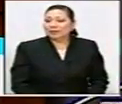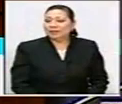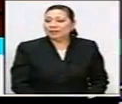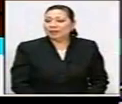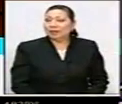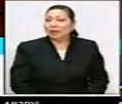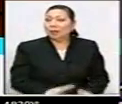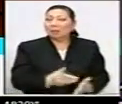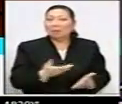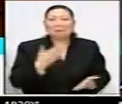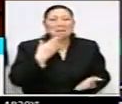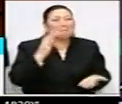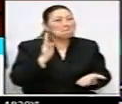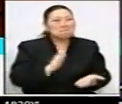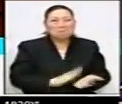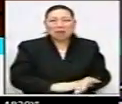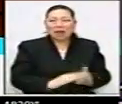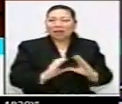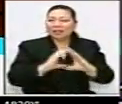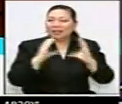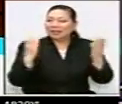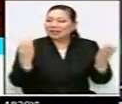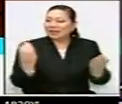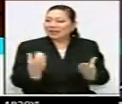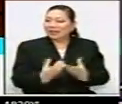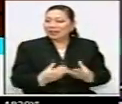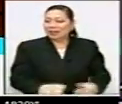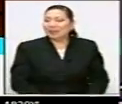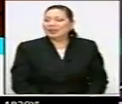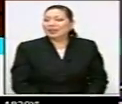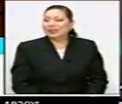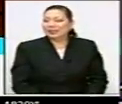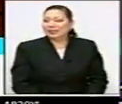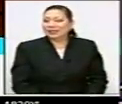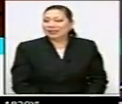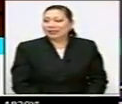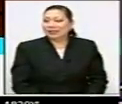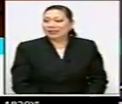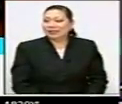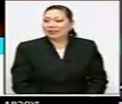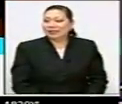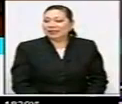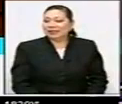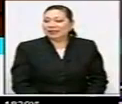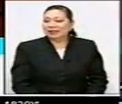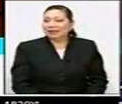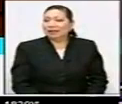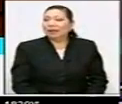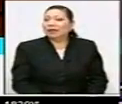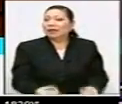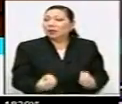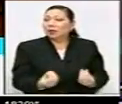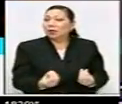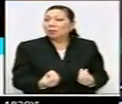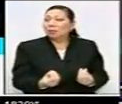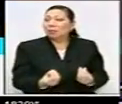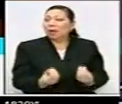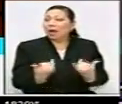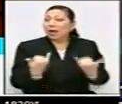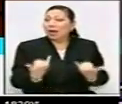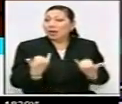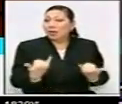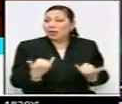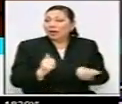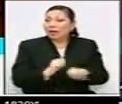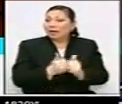Un total desprestigio del Congreso. ¿Y cómo está influyendo ahora en